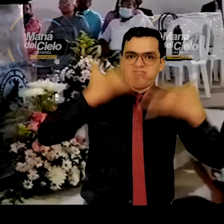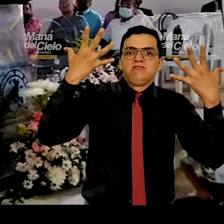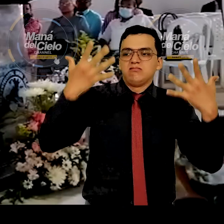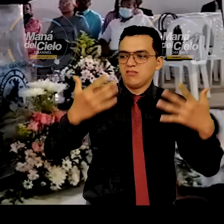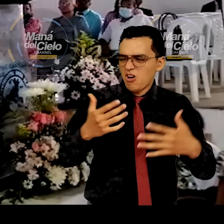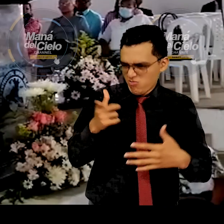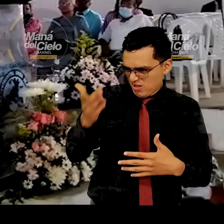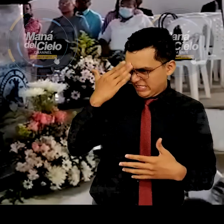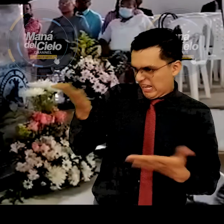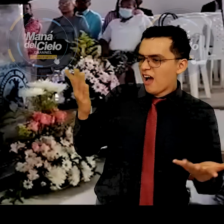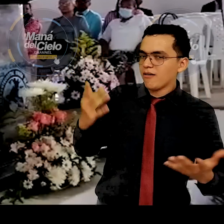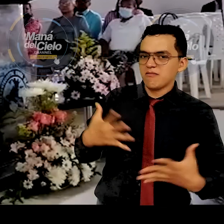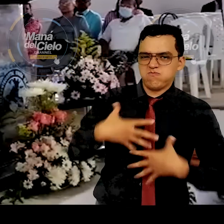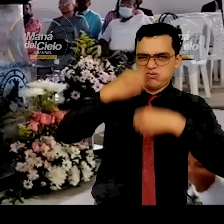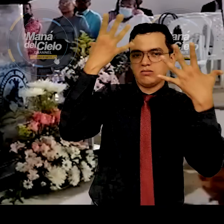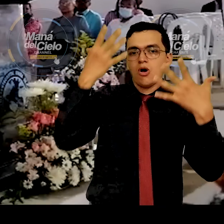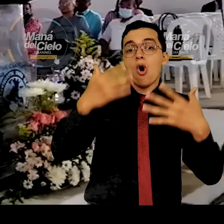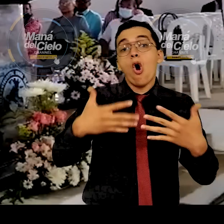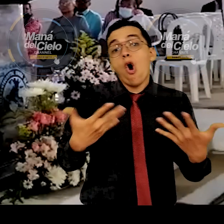espíritu.